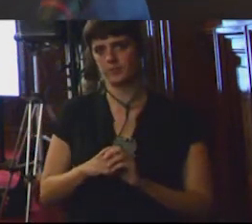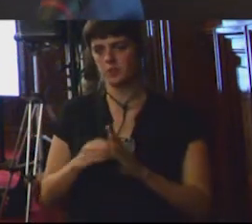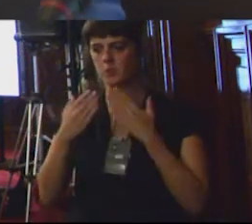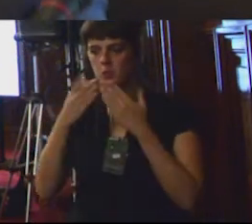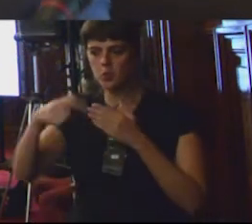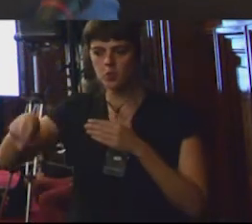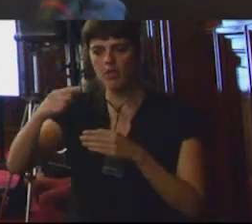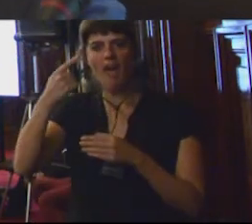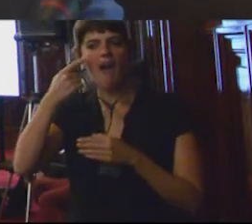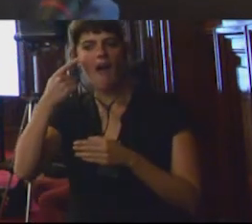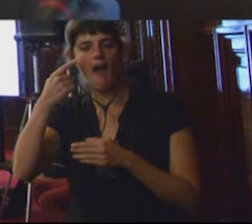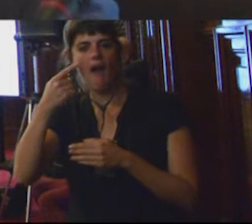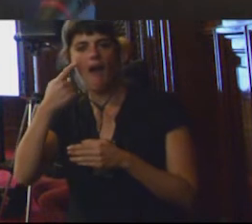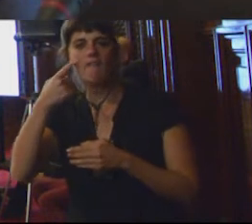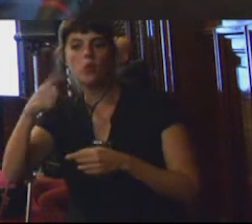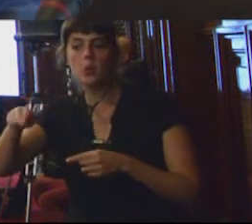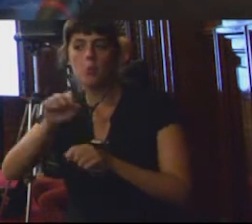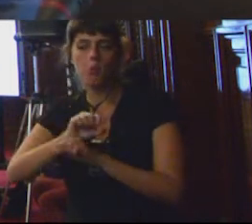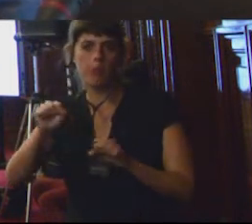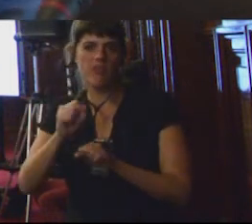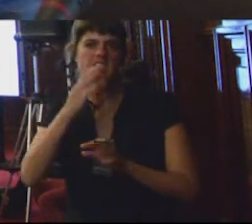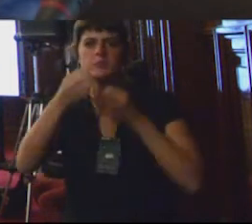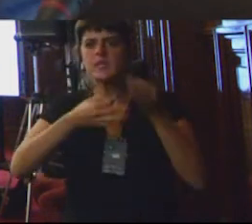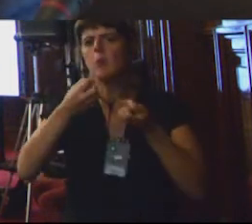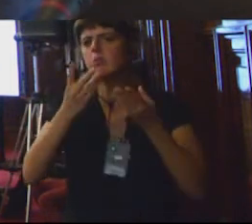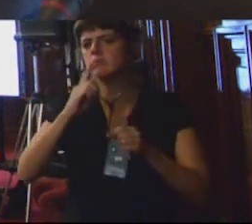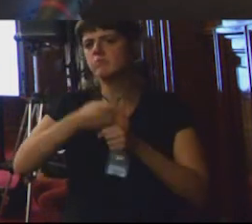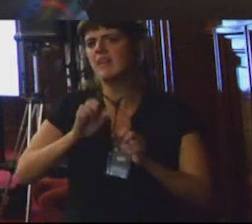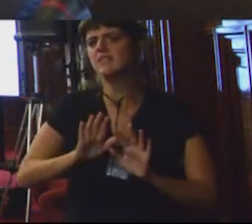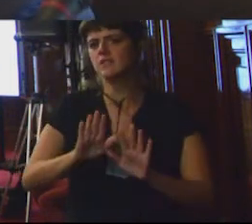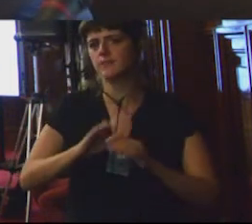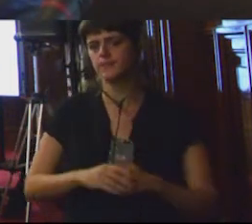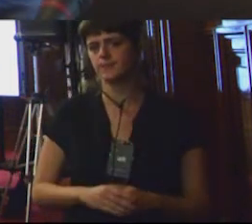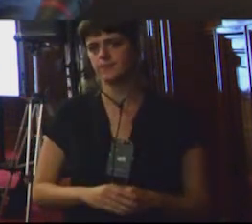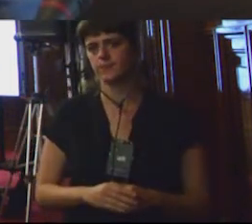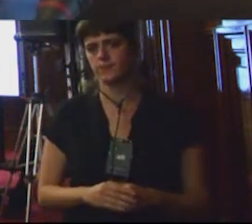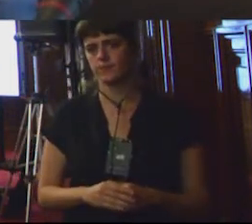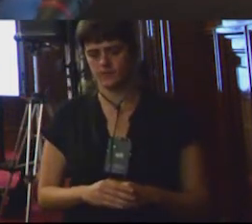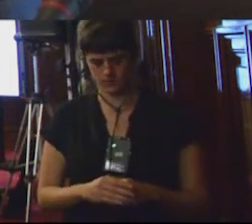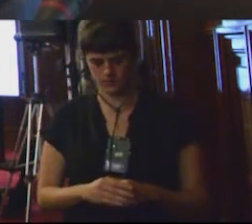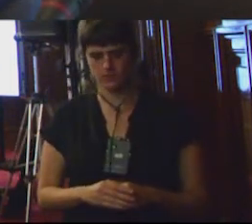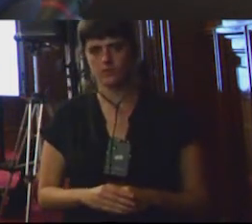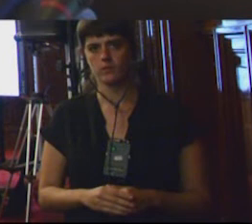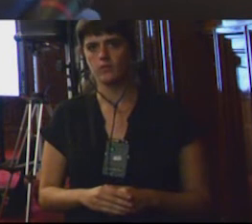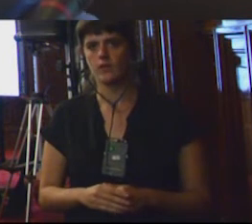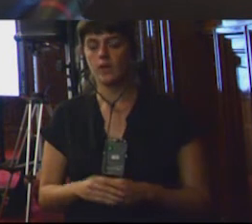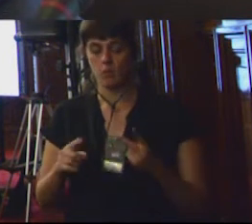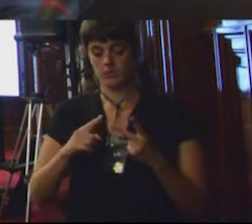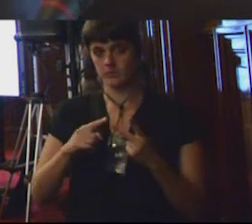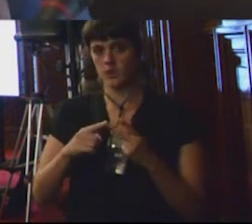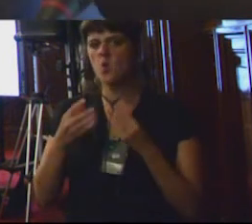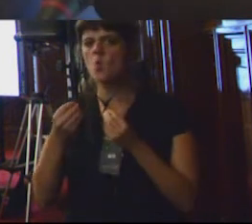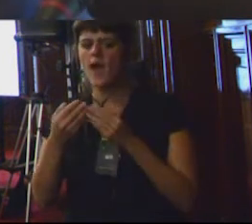manera de justificar esa resolución. Teria sido a consulta. ¿Cuál? Porque nos preocupa. Ha sido la consulta.